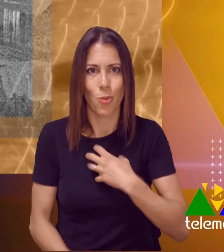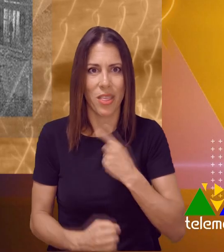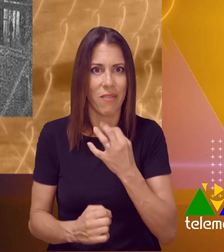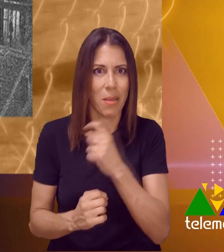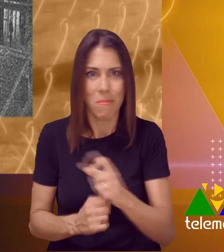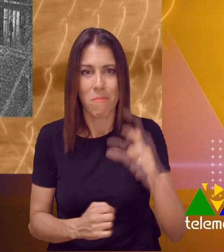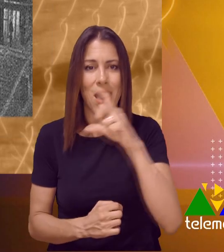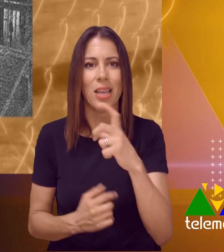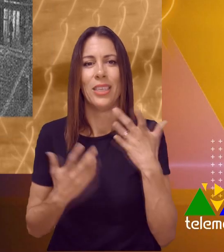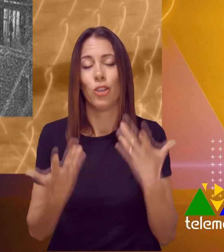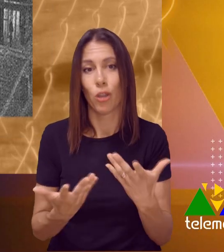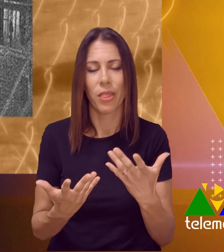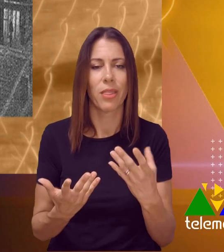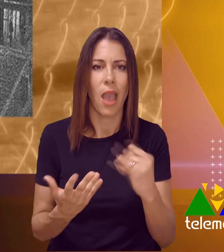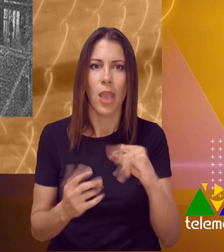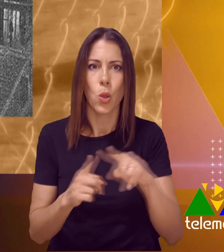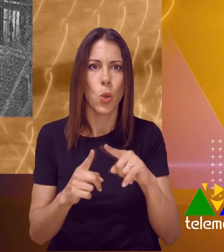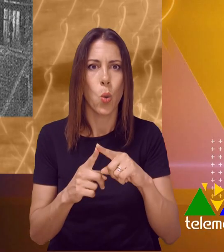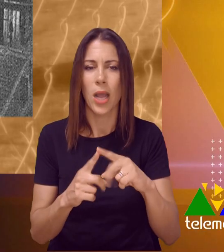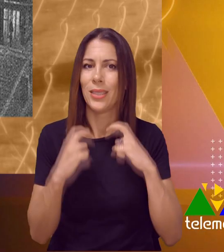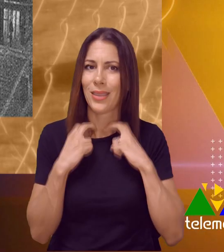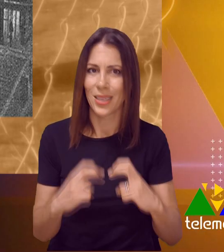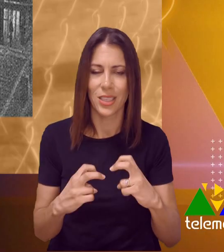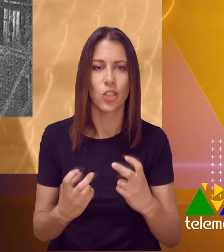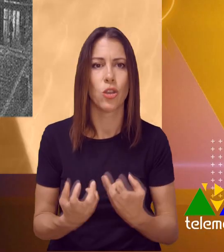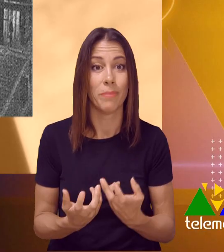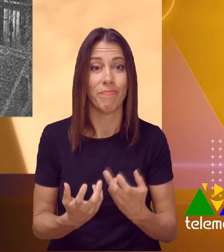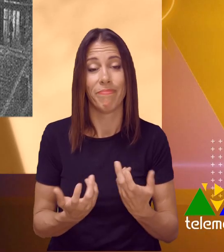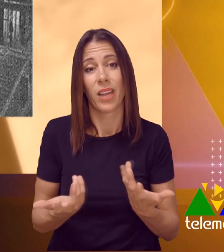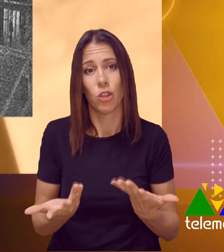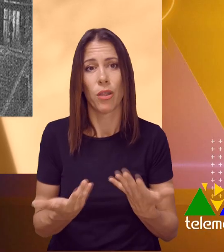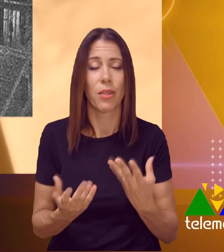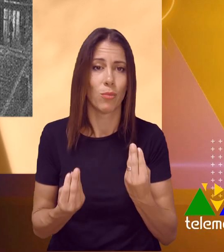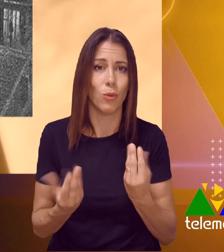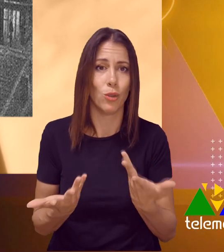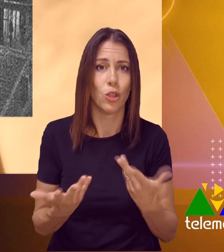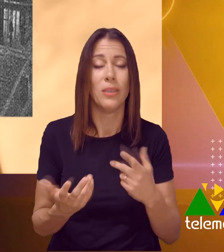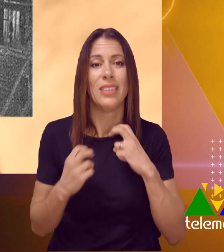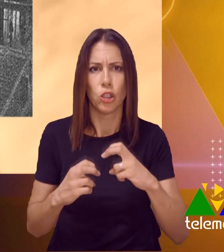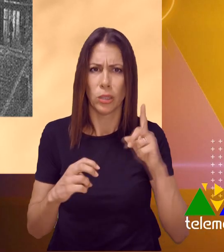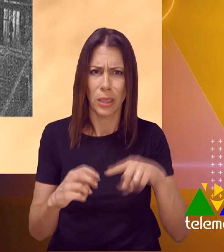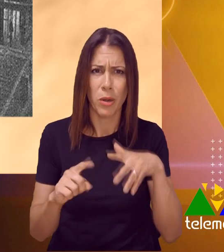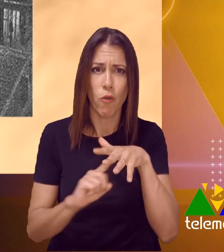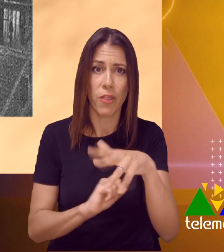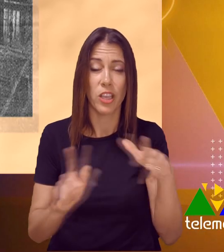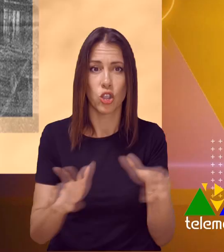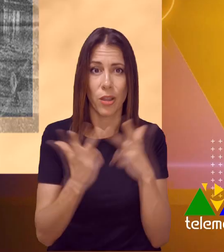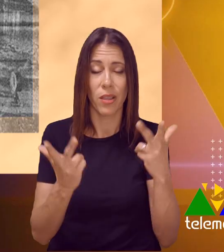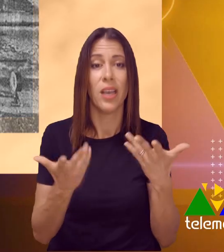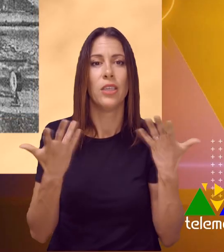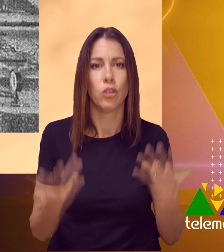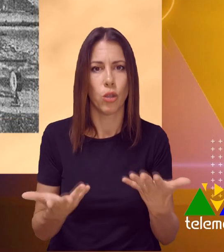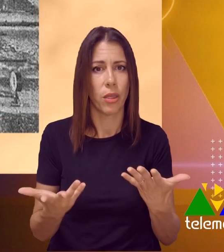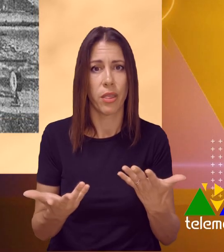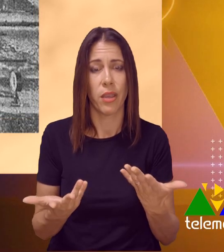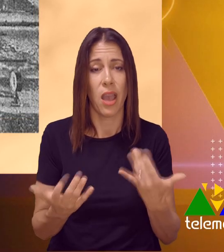con lo cual siempre creaba tensiones. Adelantado también a lo mejor. Claro, y creaba muchas tensiones sociales, ¿no? Es decir, que evidentemente